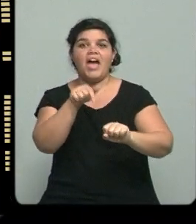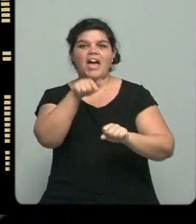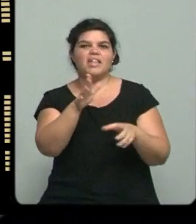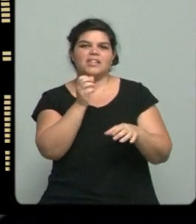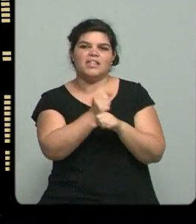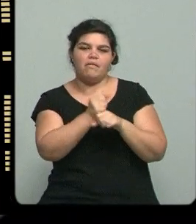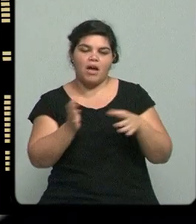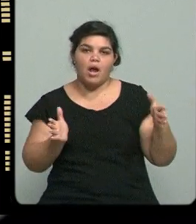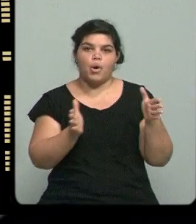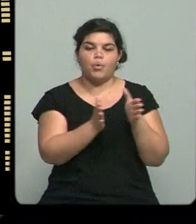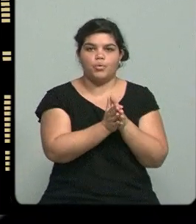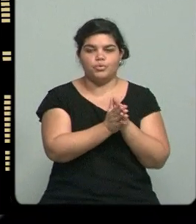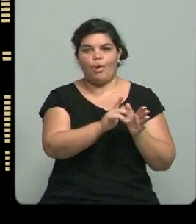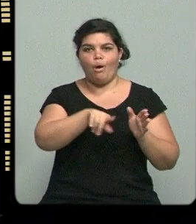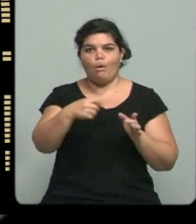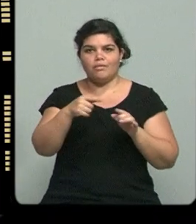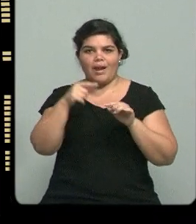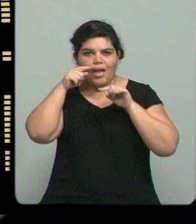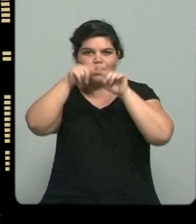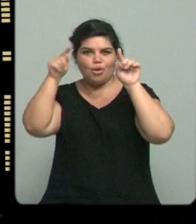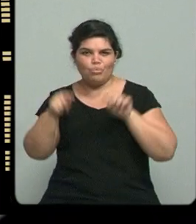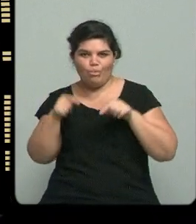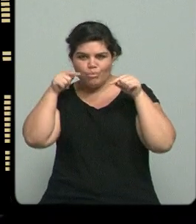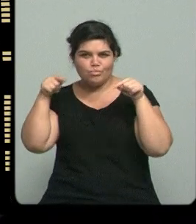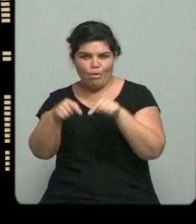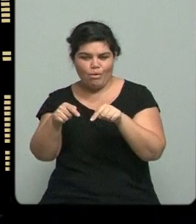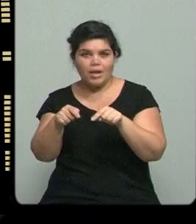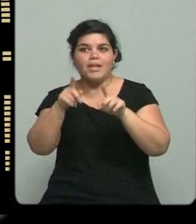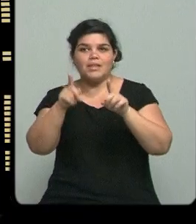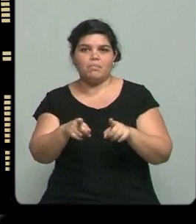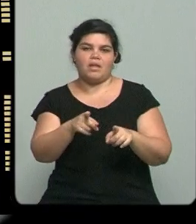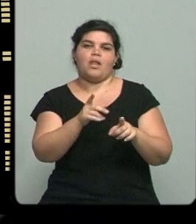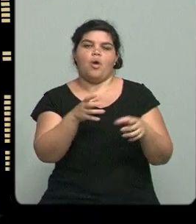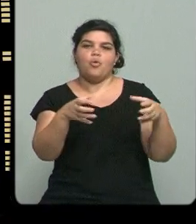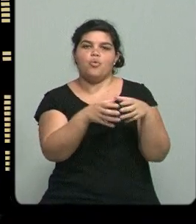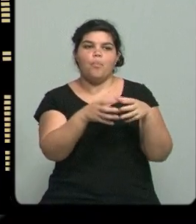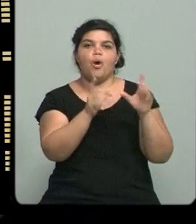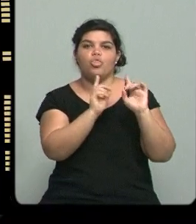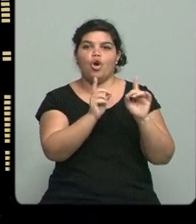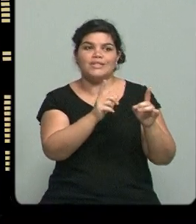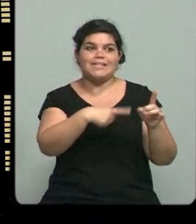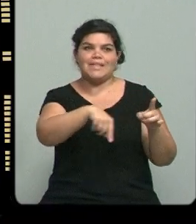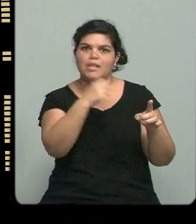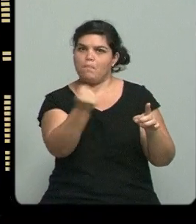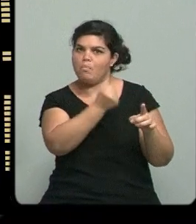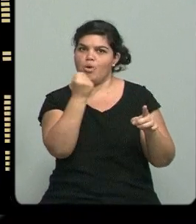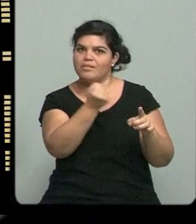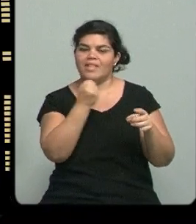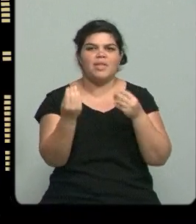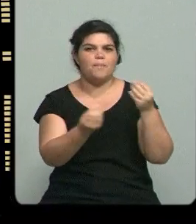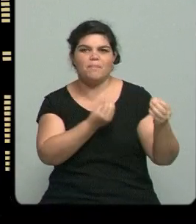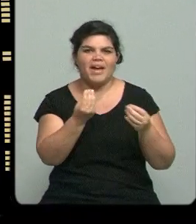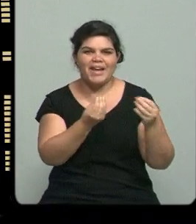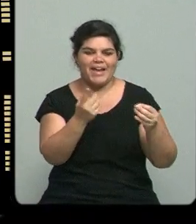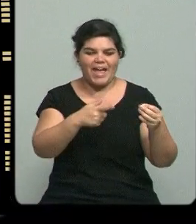manera articulada con entidades intermedias y donde el equipo de docentes es fundamental para avanzar en la posibilidad de